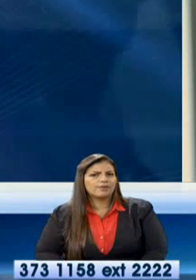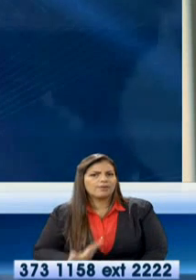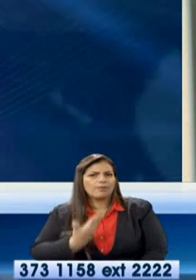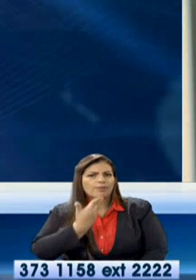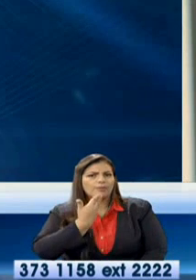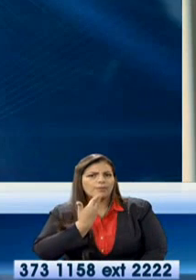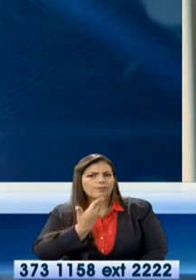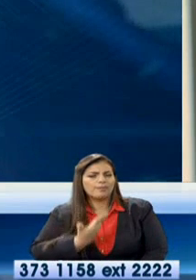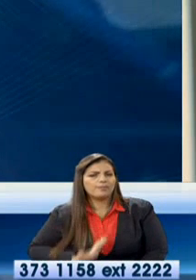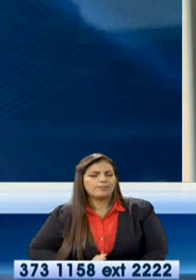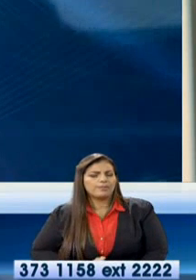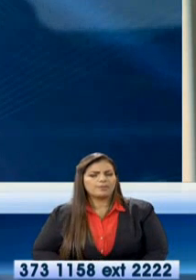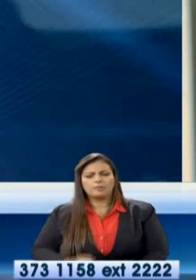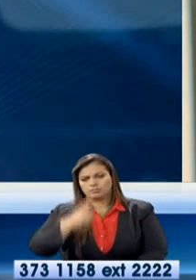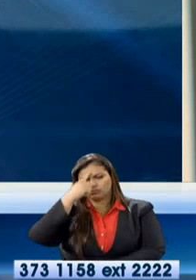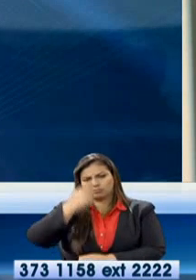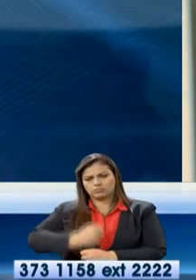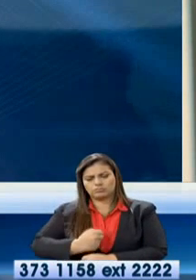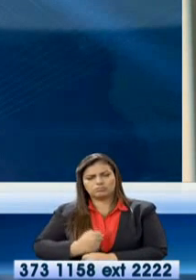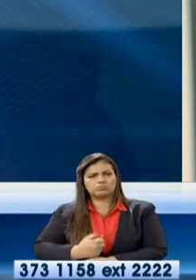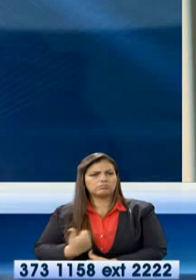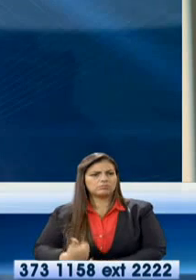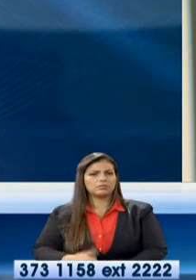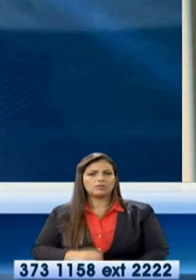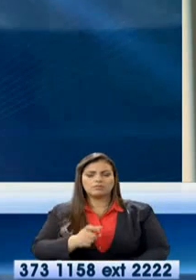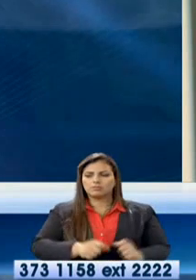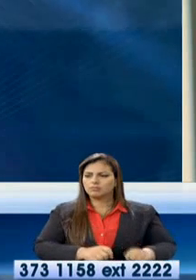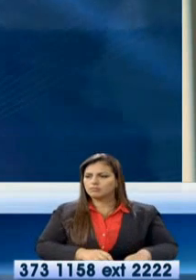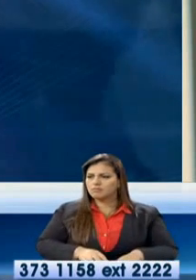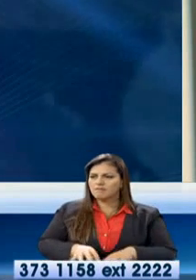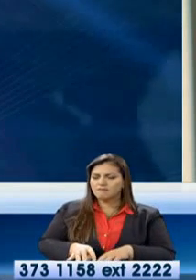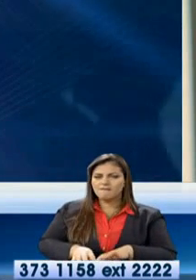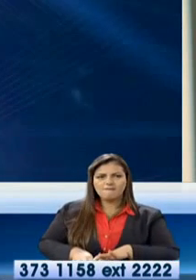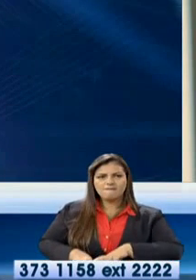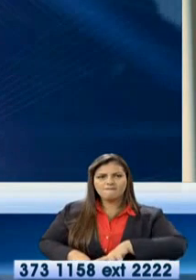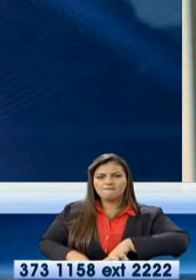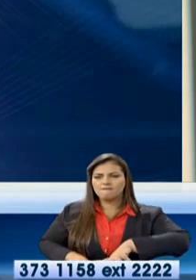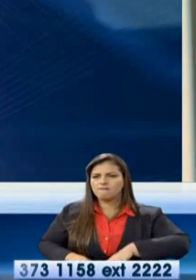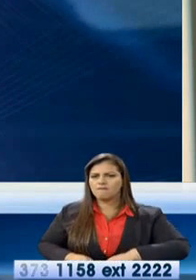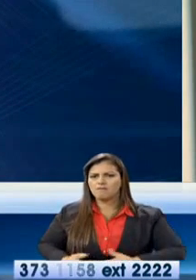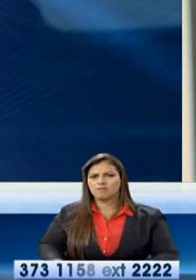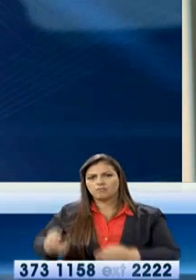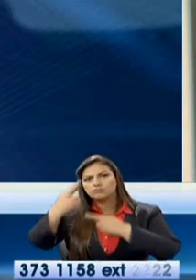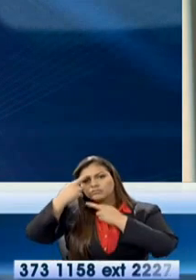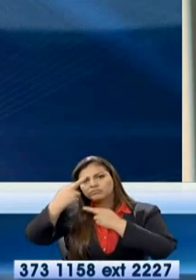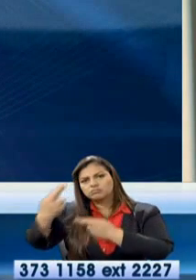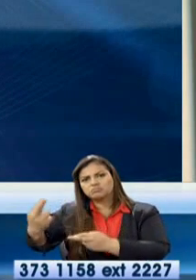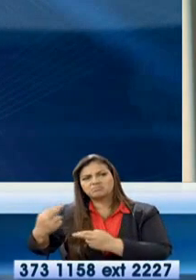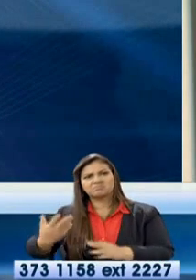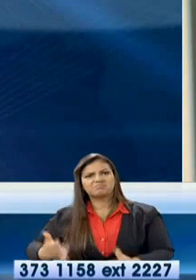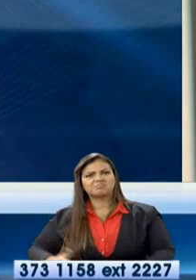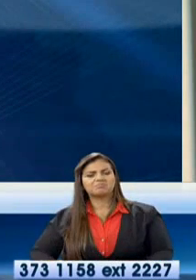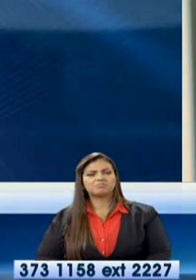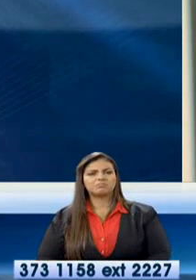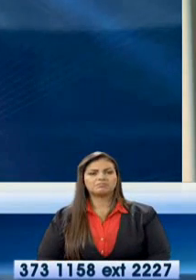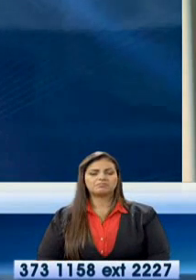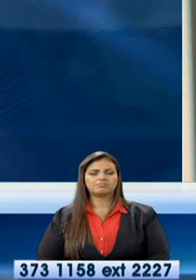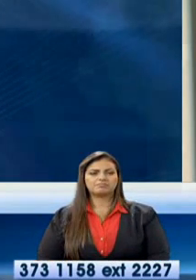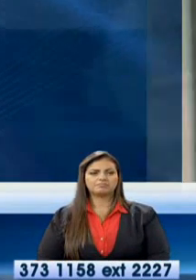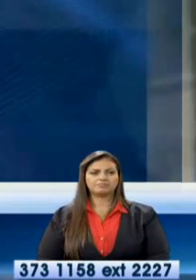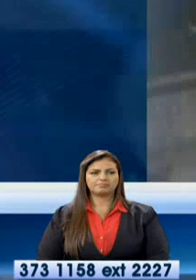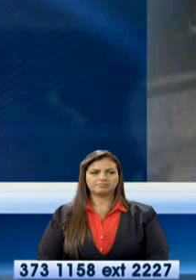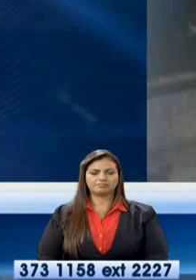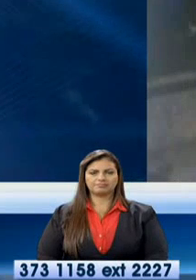situaciones de esta naturaleza. Lo cual quiere decir que los delincuentes pues ya no tienen respeto por nada aquí ni por nadie. Un asunto que yo lo había señalado, Luis, que